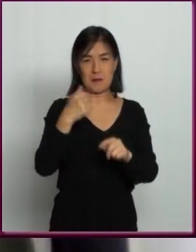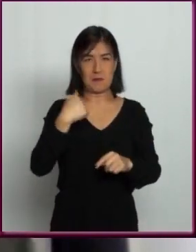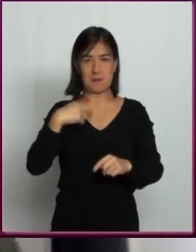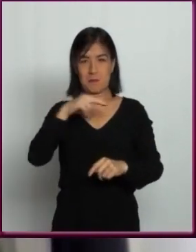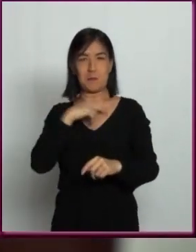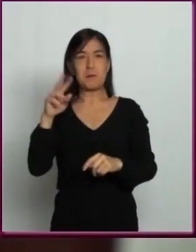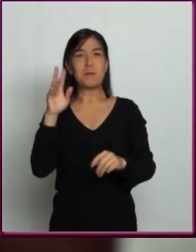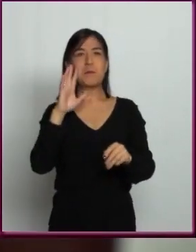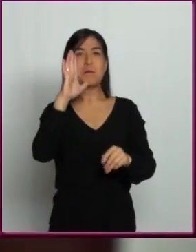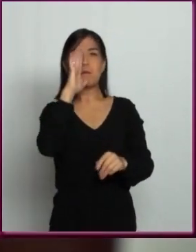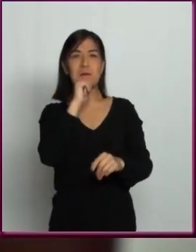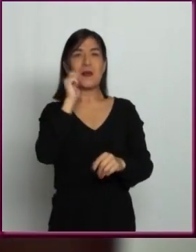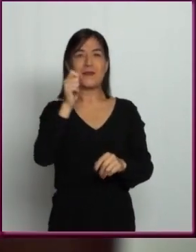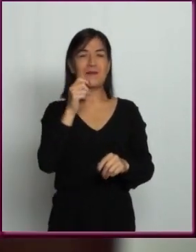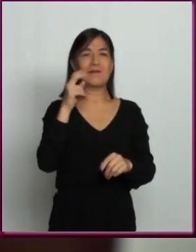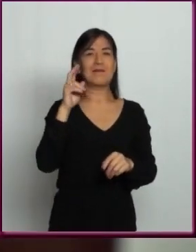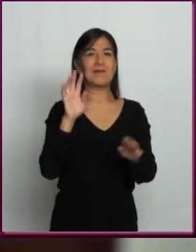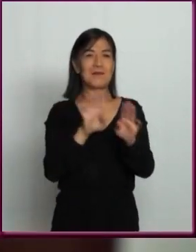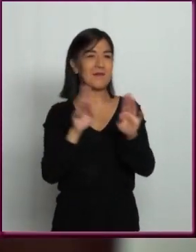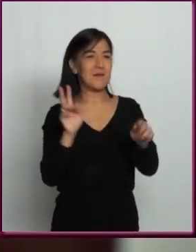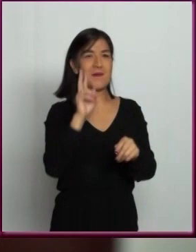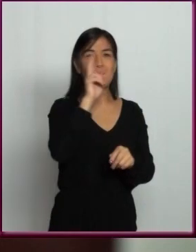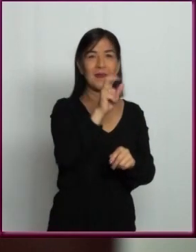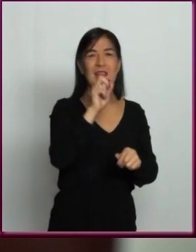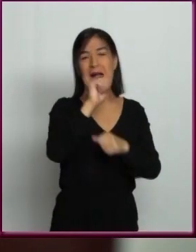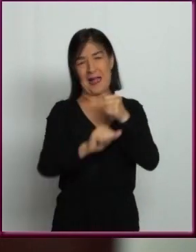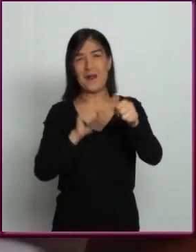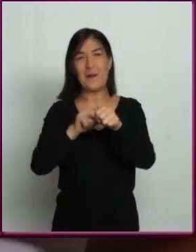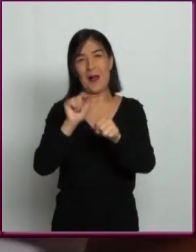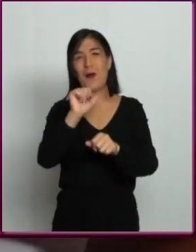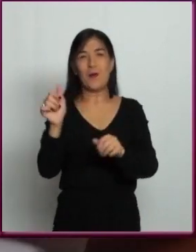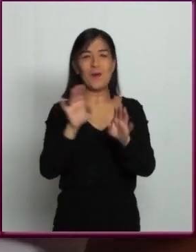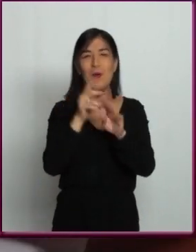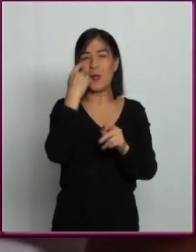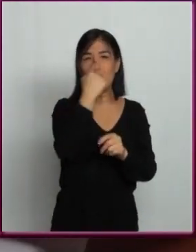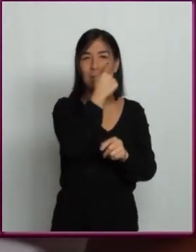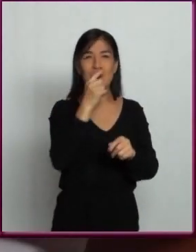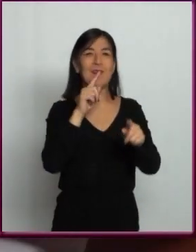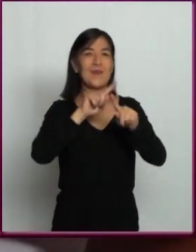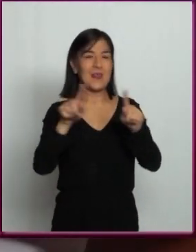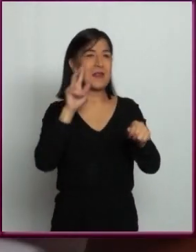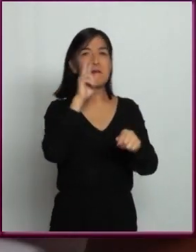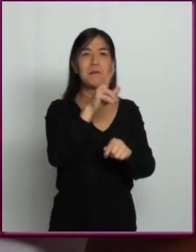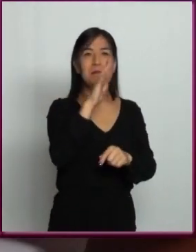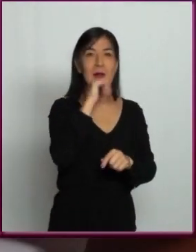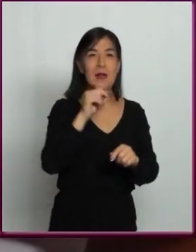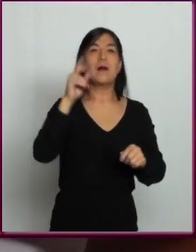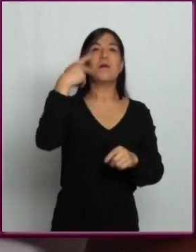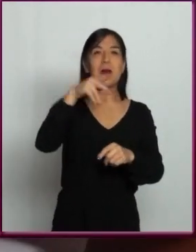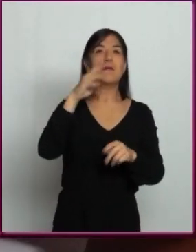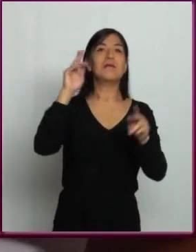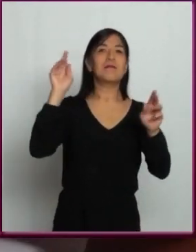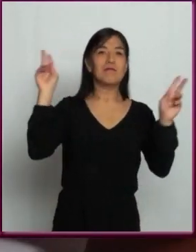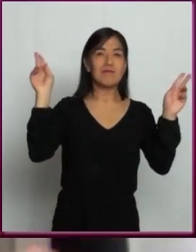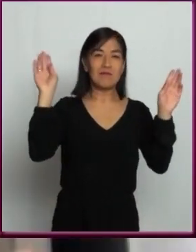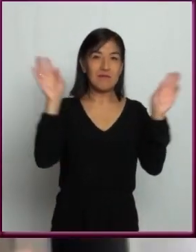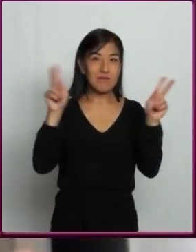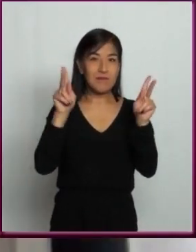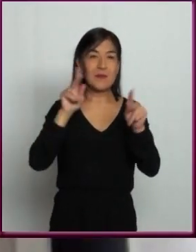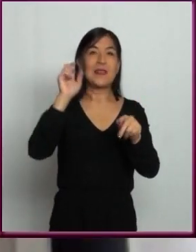percibimos, que el ojo de muchos vertebrados no percibe. Entonces, pues sí, es importante como tener en